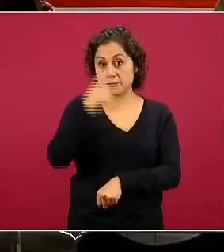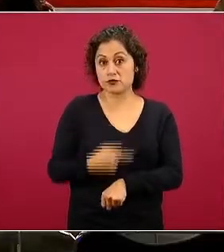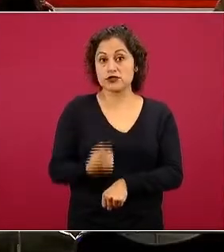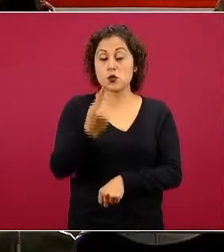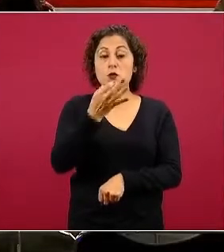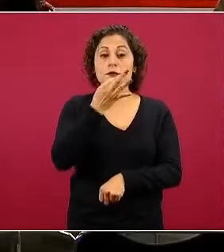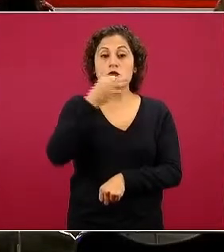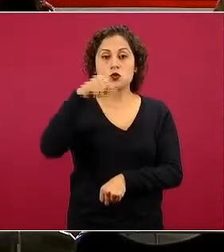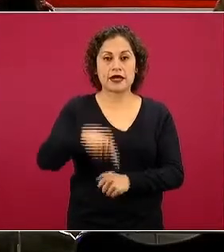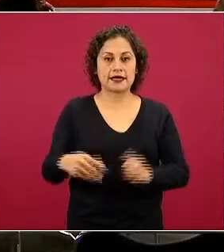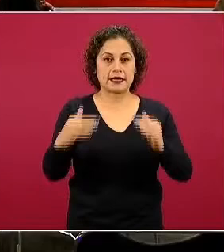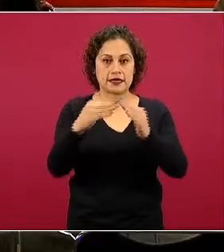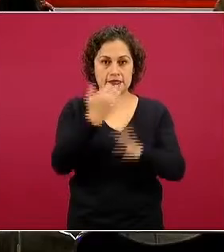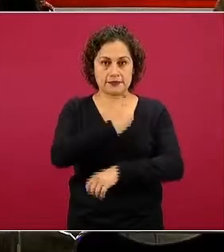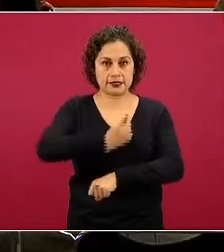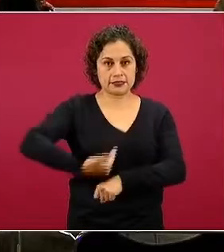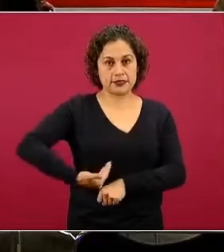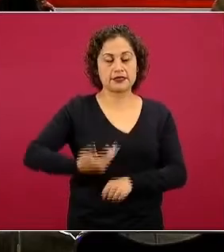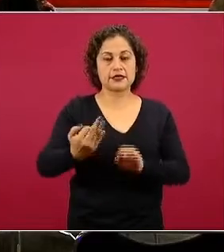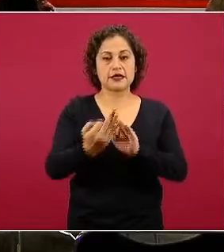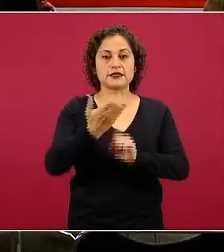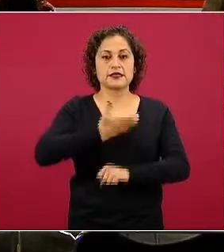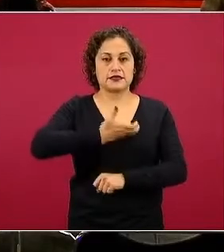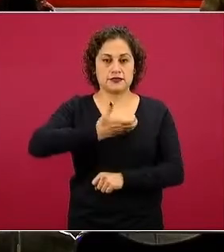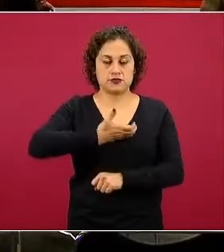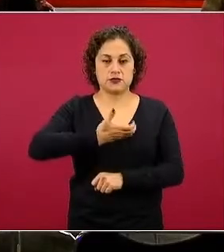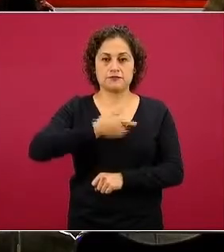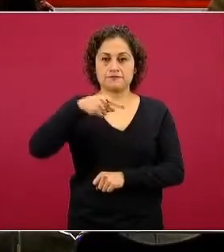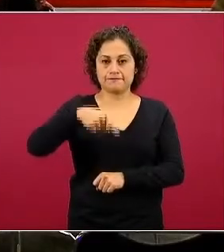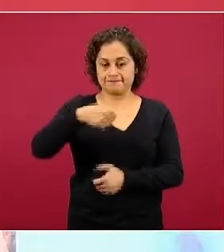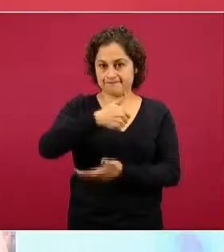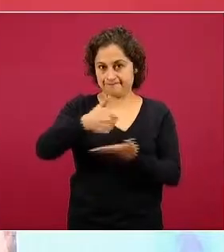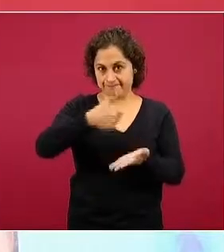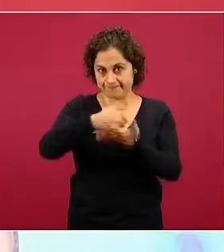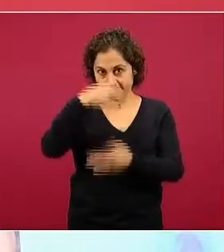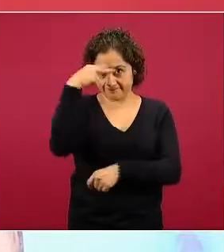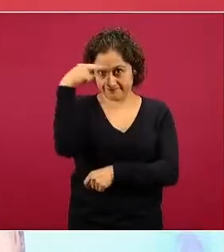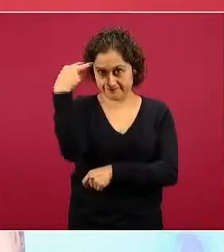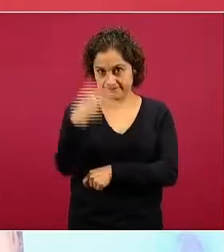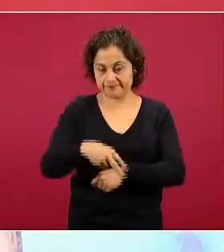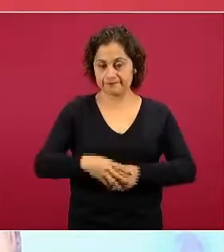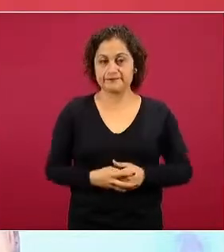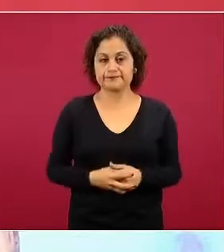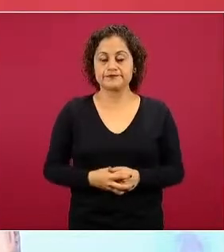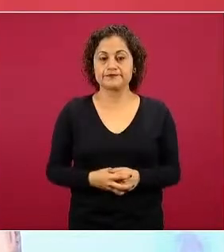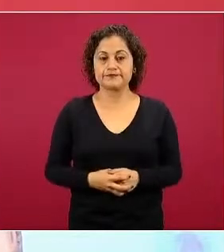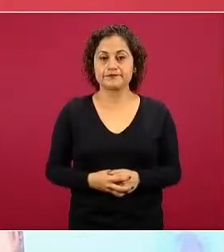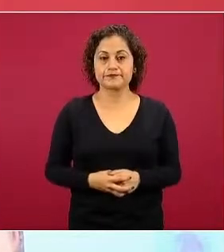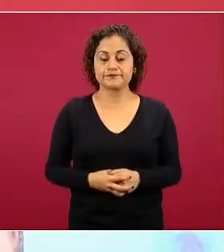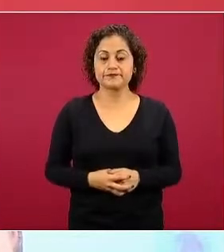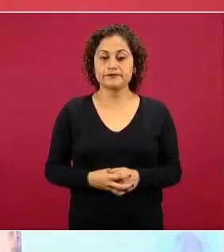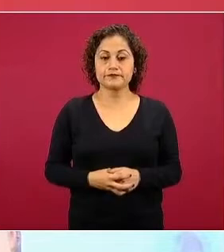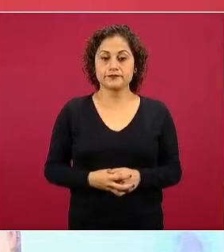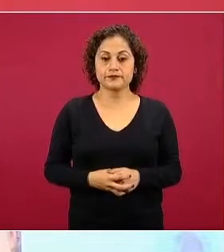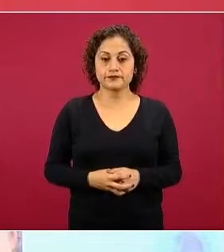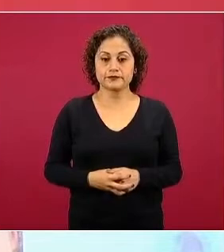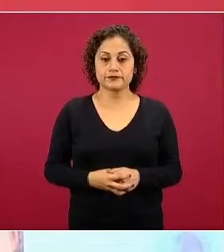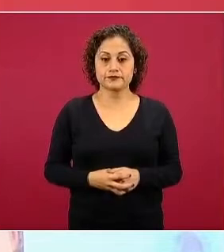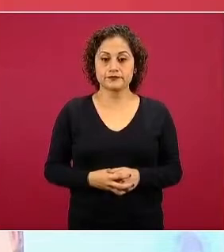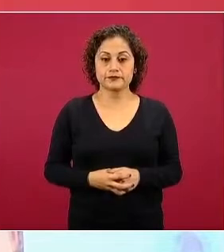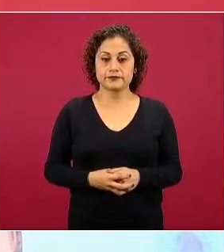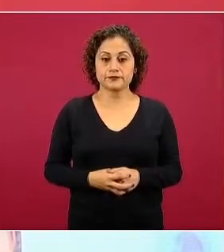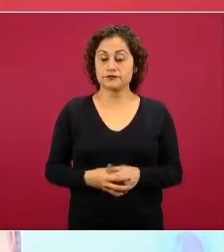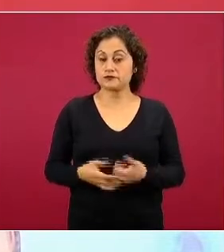en Palacio Nacional, en la capital de nuestro país, y siendo